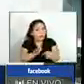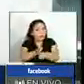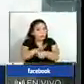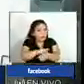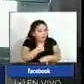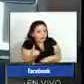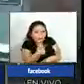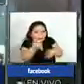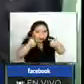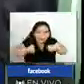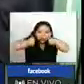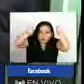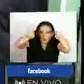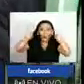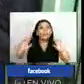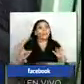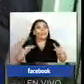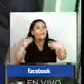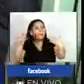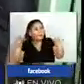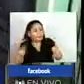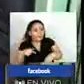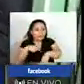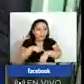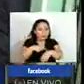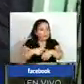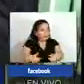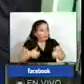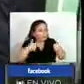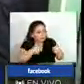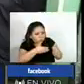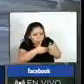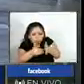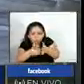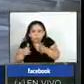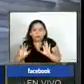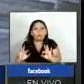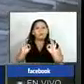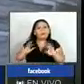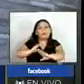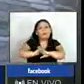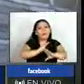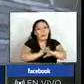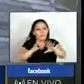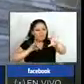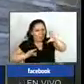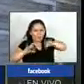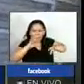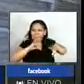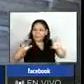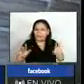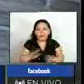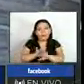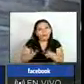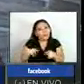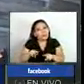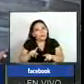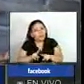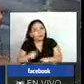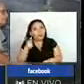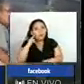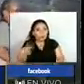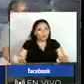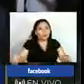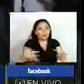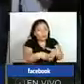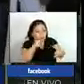reos. Y es que se aplicaron los protocolos sanitarios, aseguran las autoridades, para evitar la propagación del virus. Sin embargo, vigilan